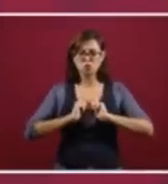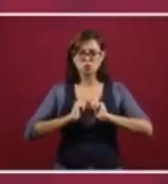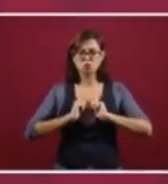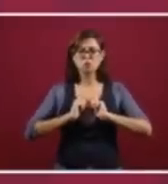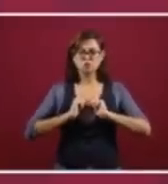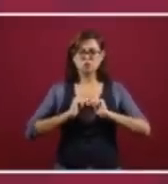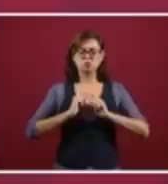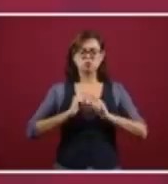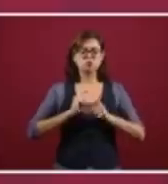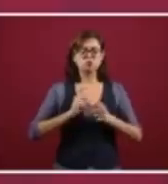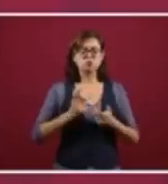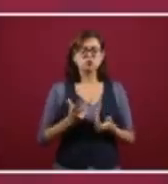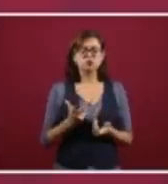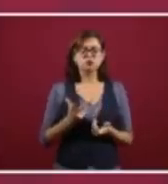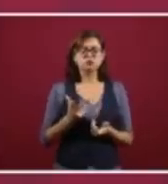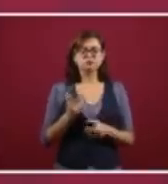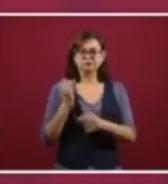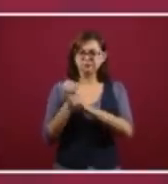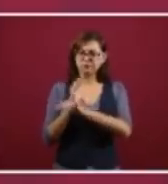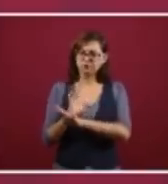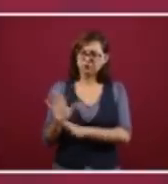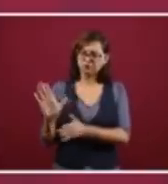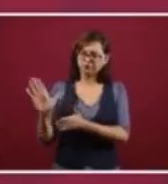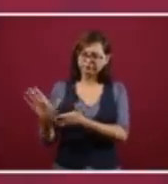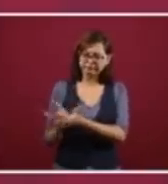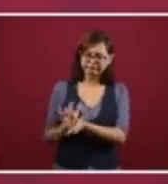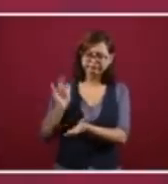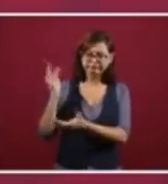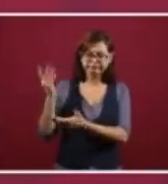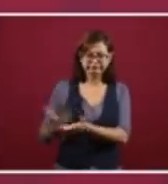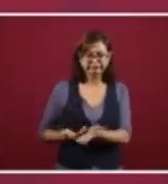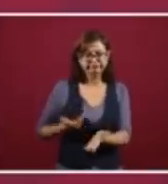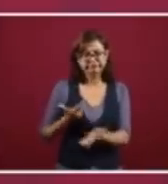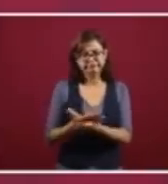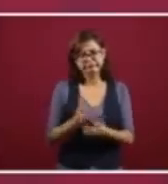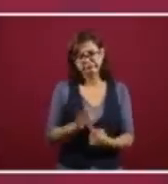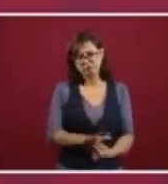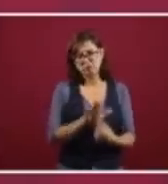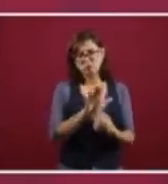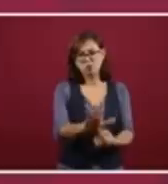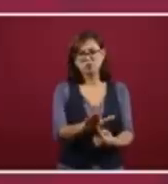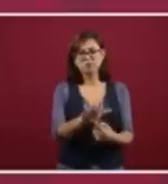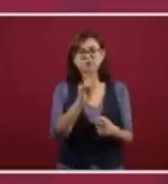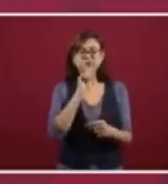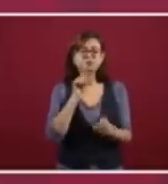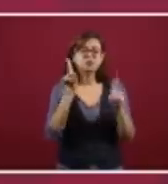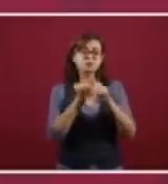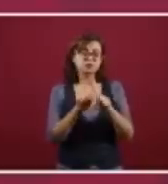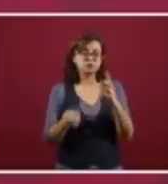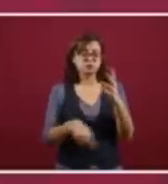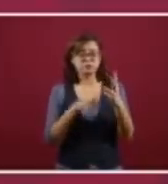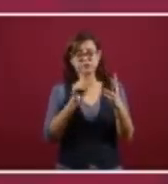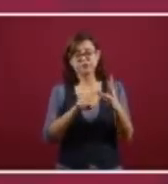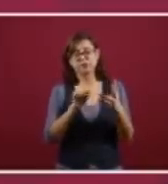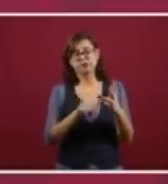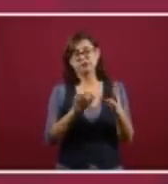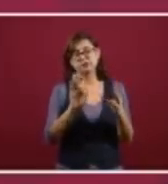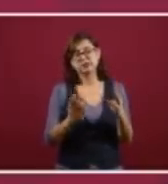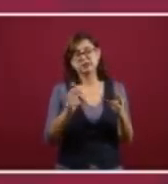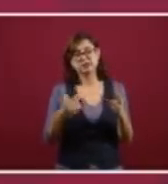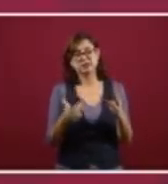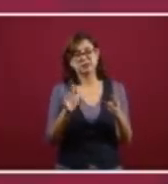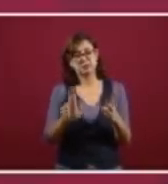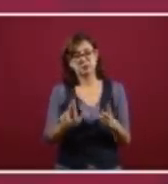reunir esa información y denuncias en la Fiscalía.